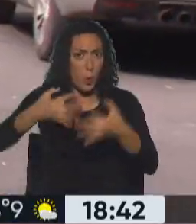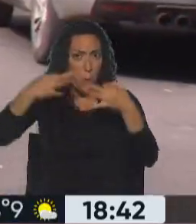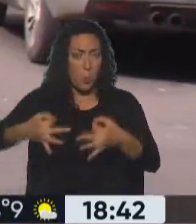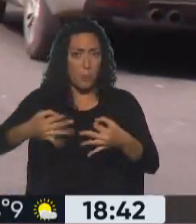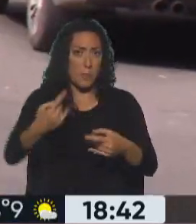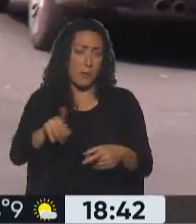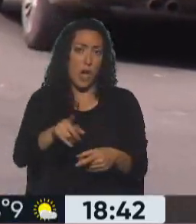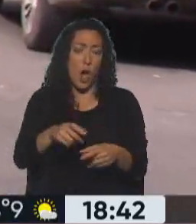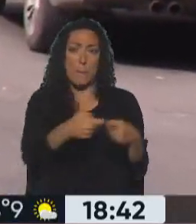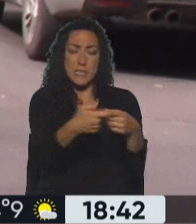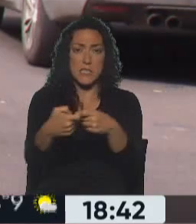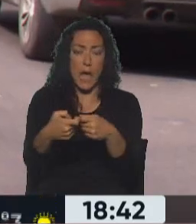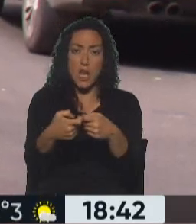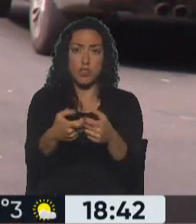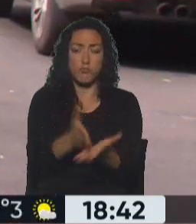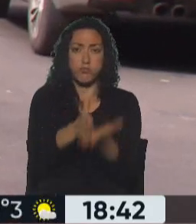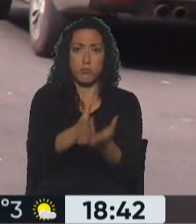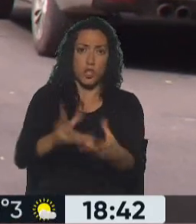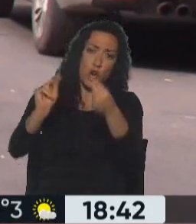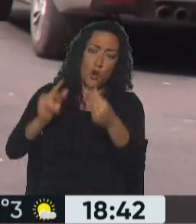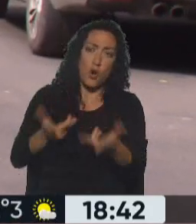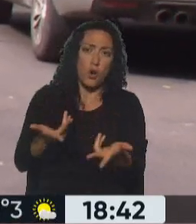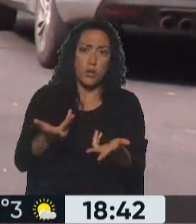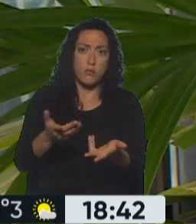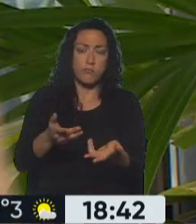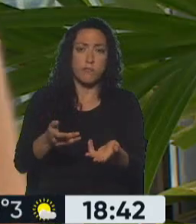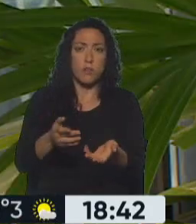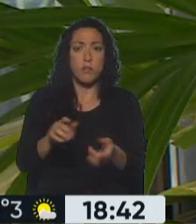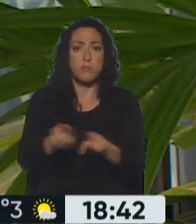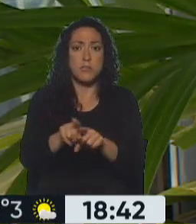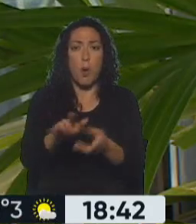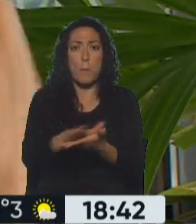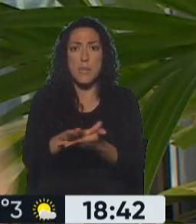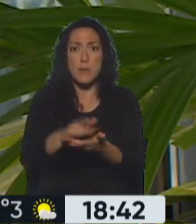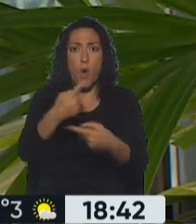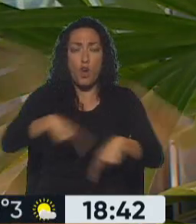que está absolutamente intransigente, que no quiere cumplir algo tan mínimo como es